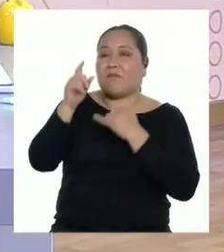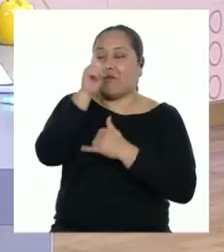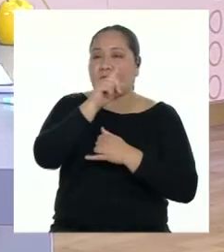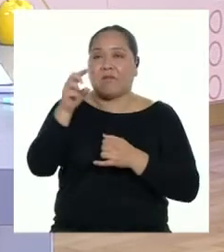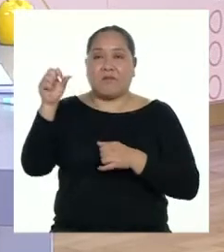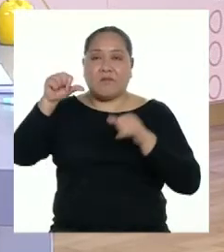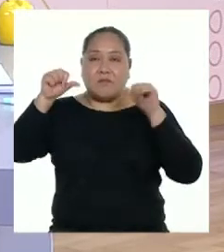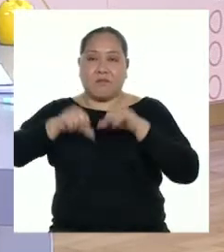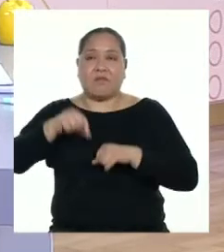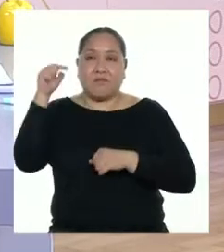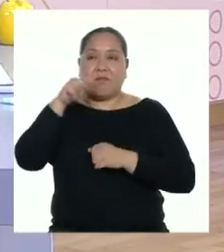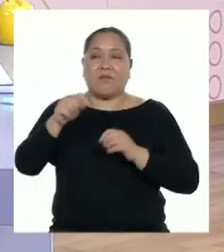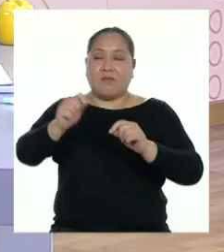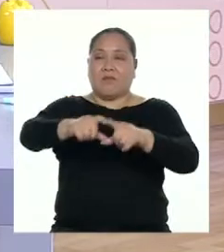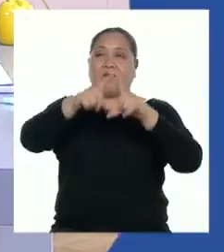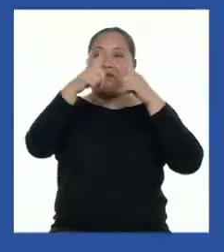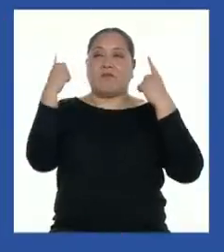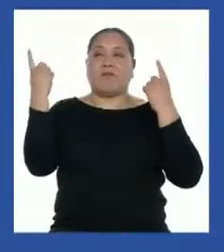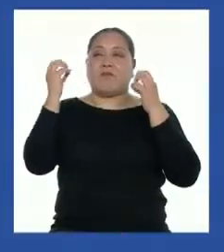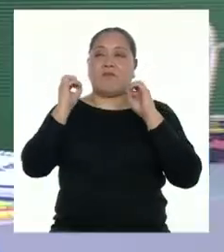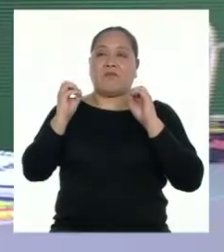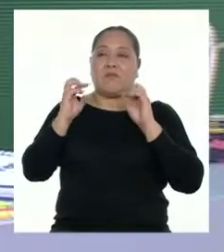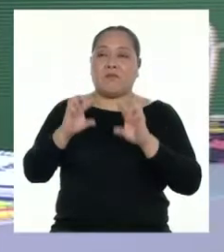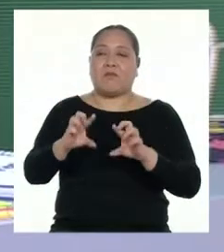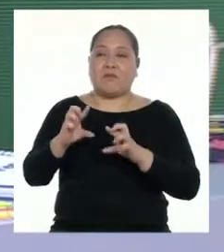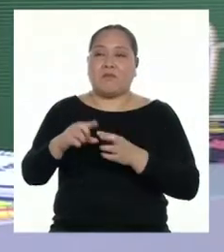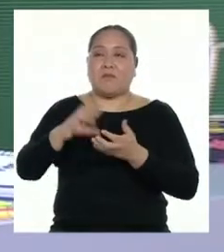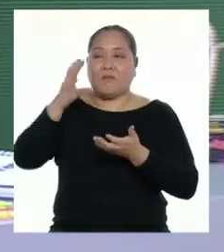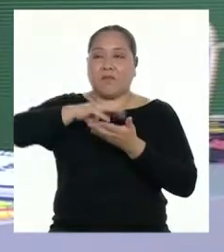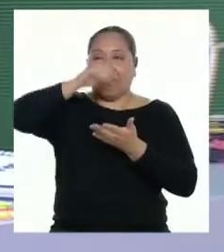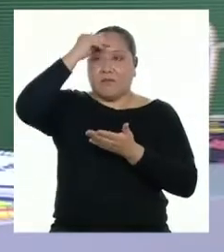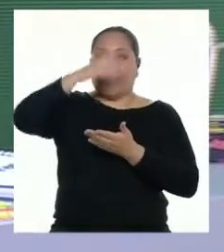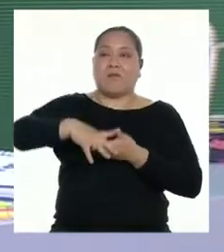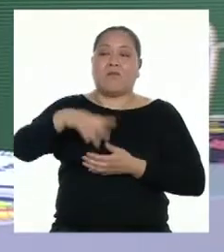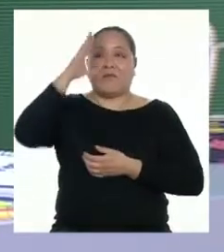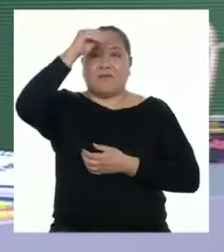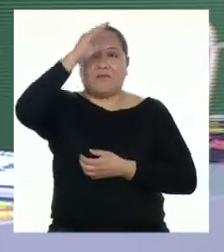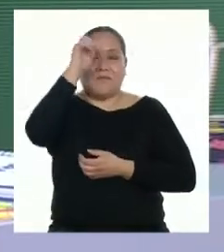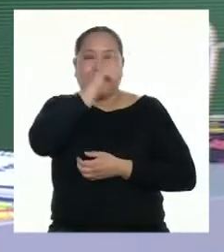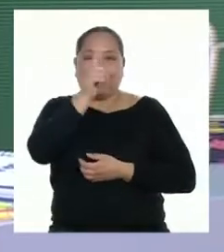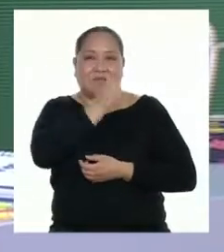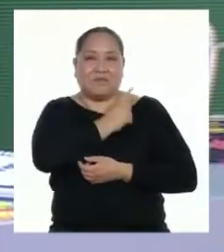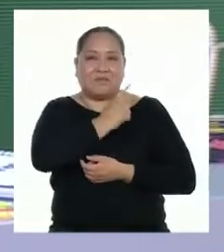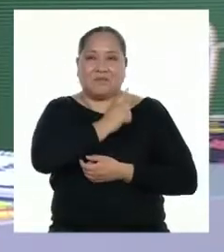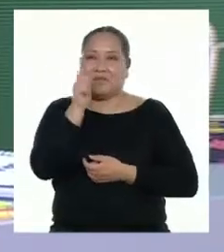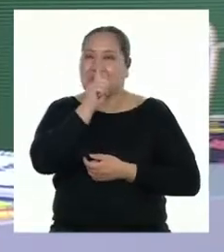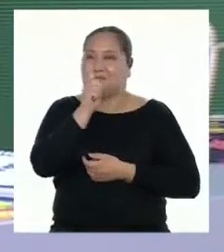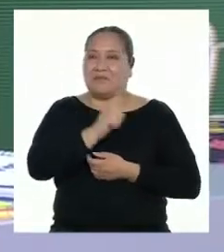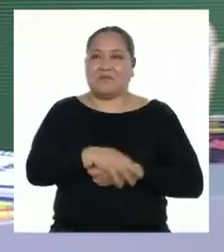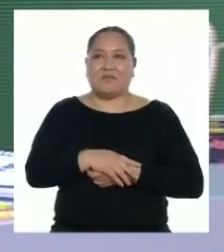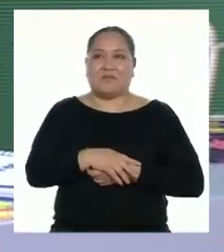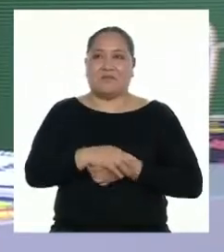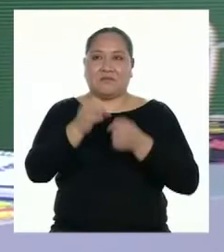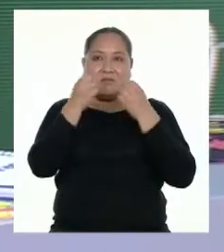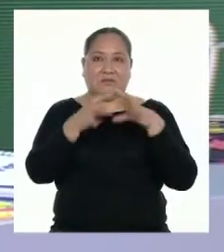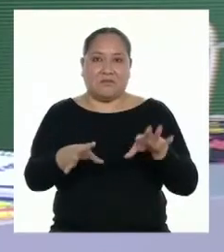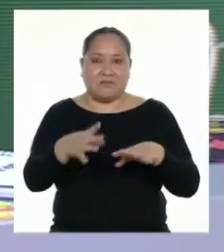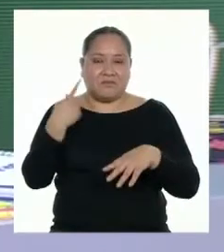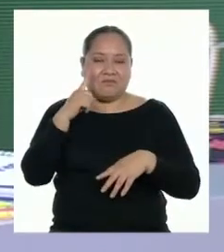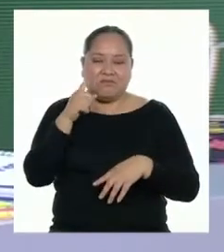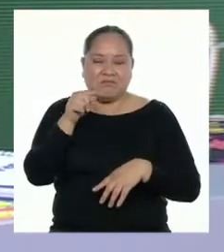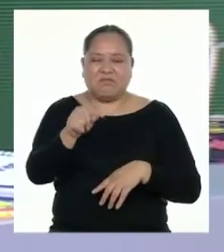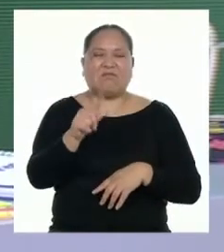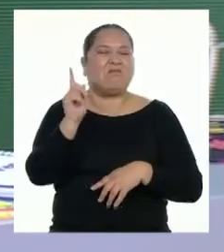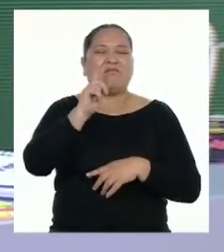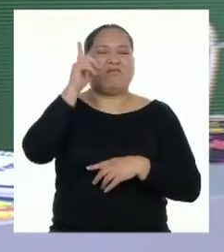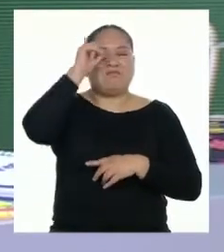contrario, es una gran oportunidad de aprendizaje. Chicas y chicos, no se asusten y mucho menos dejen de hacer algo porque lo encuentran